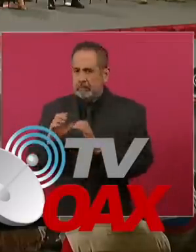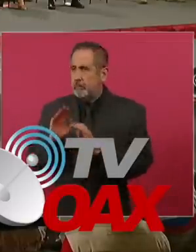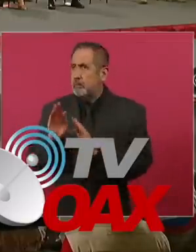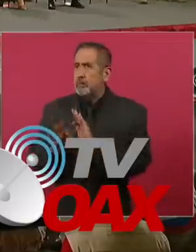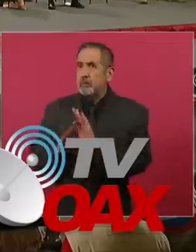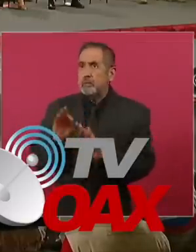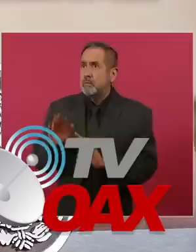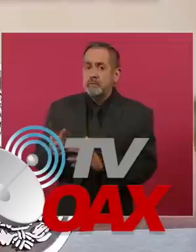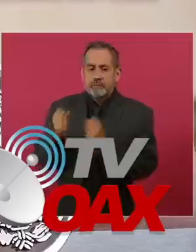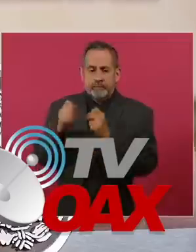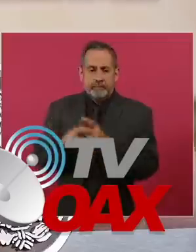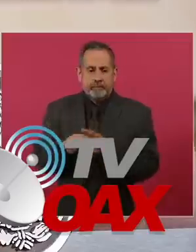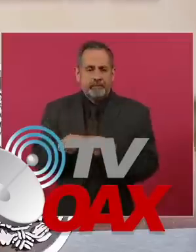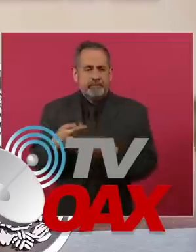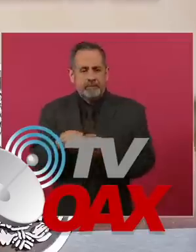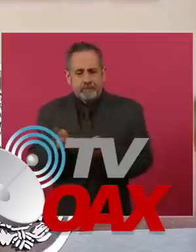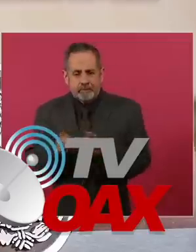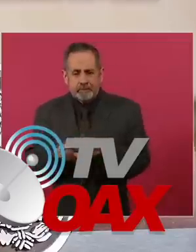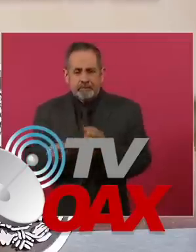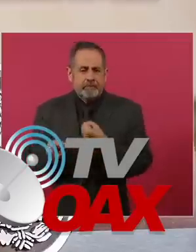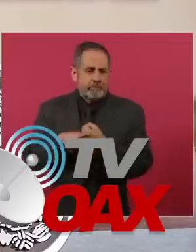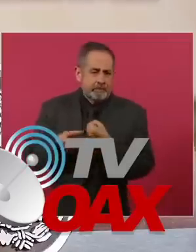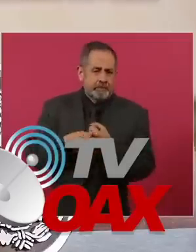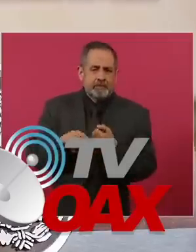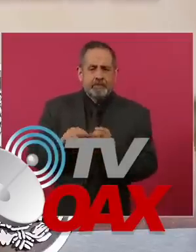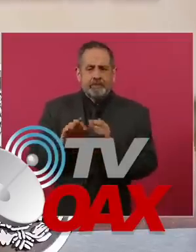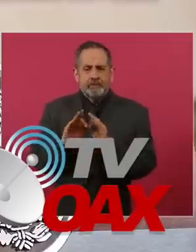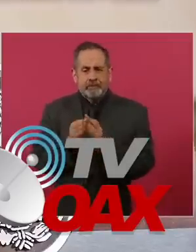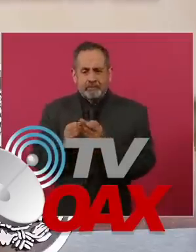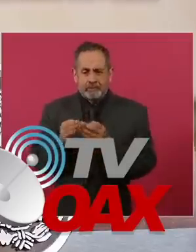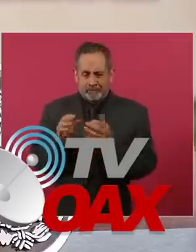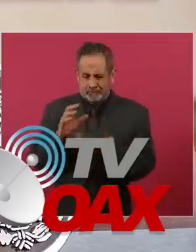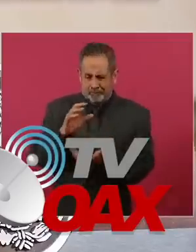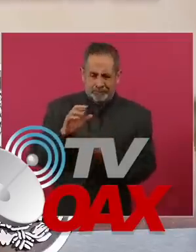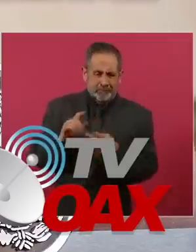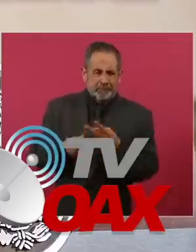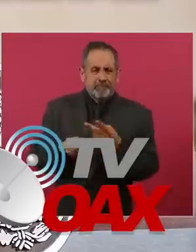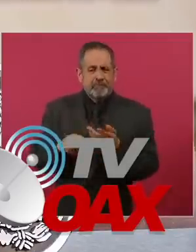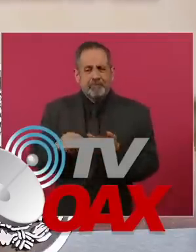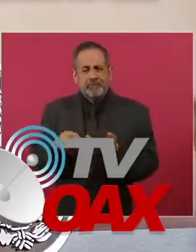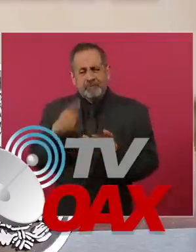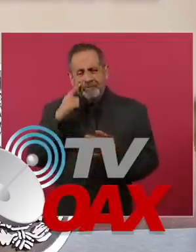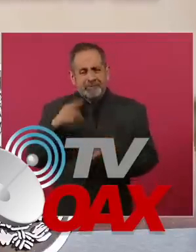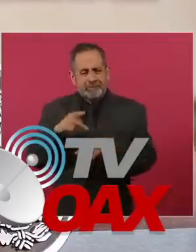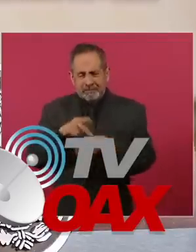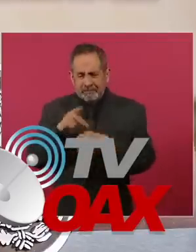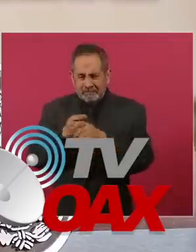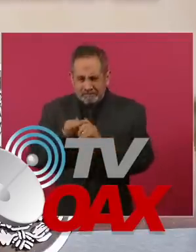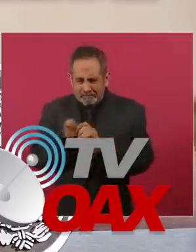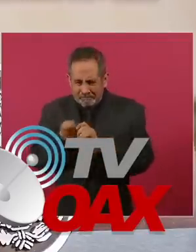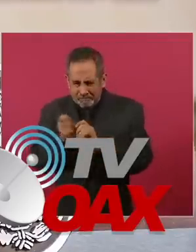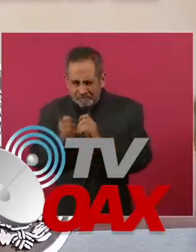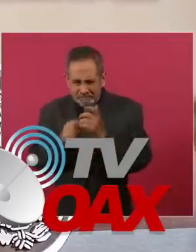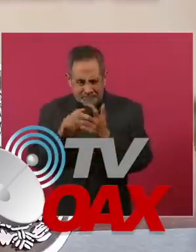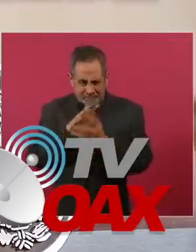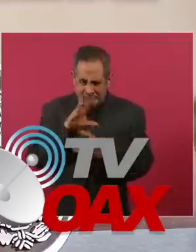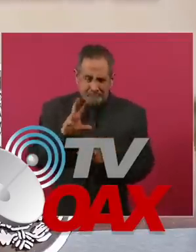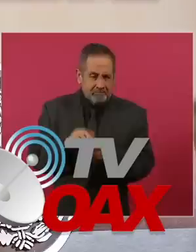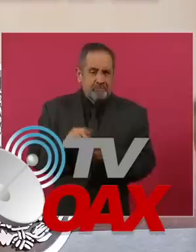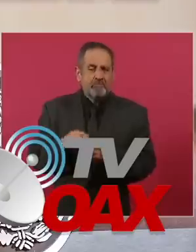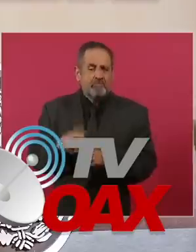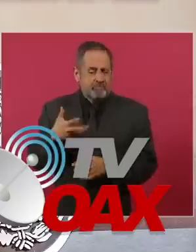recuperado: vasijas, figurillas, metates y otros elementos de trabajo